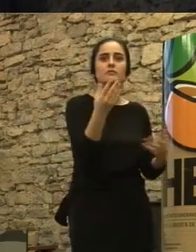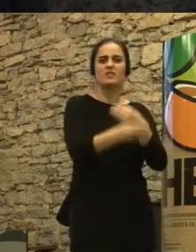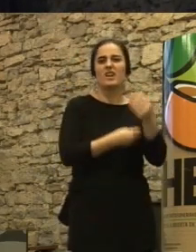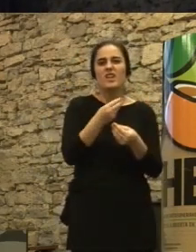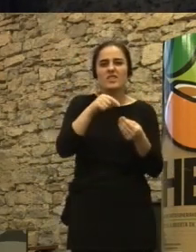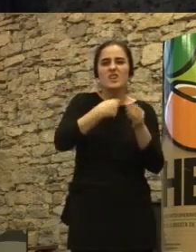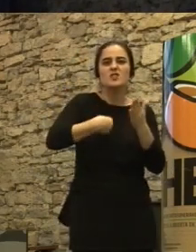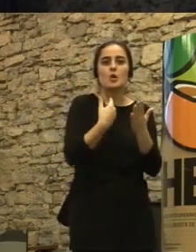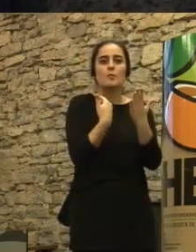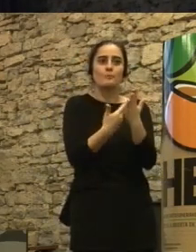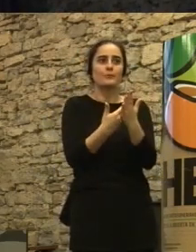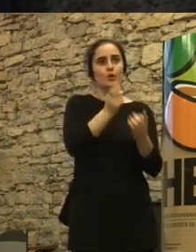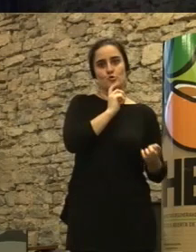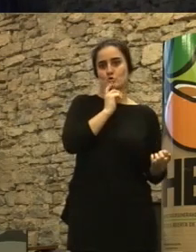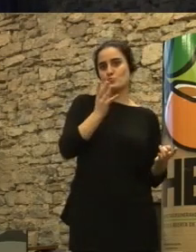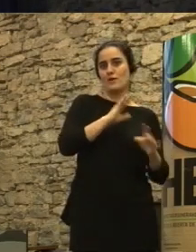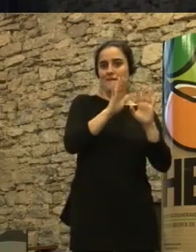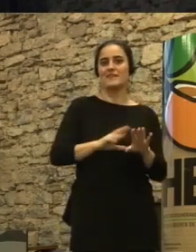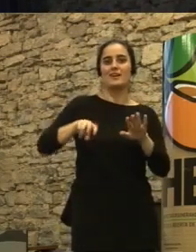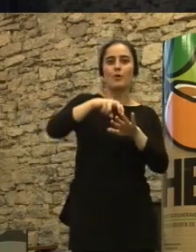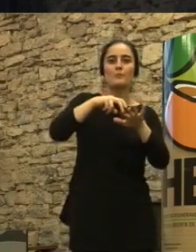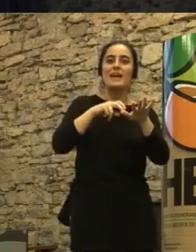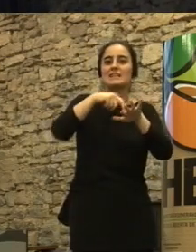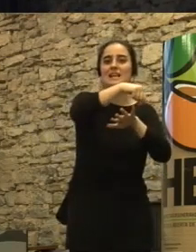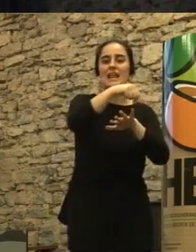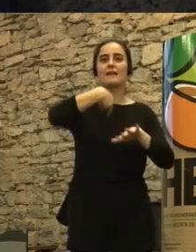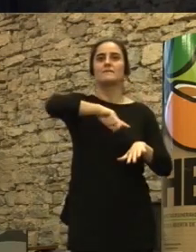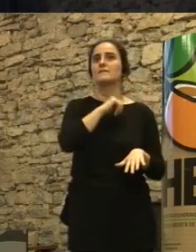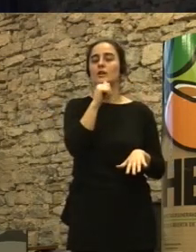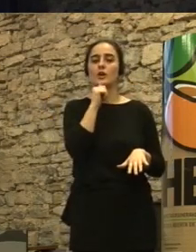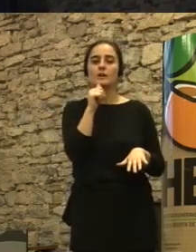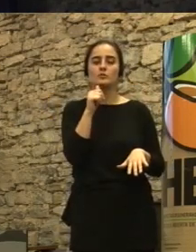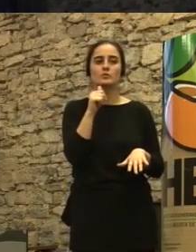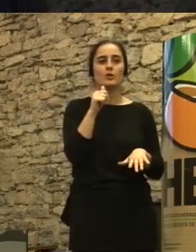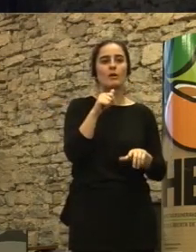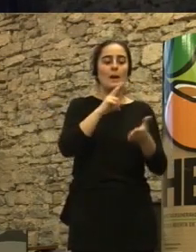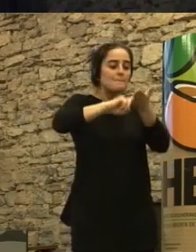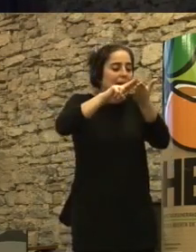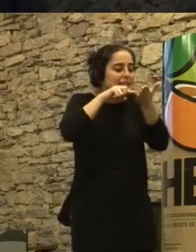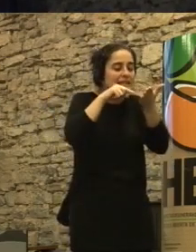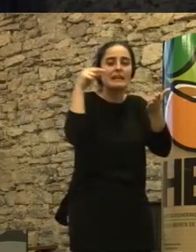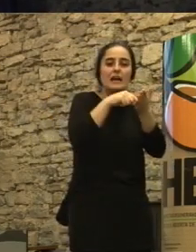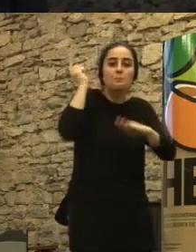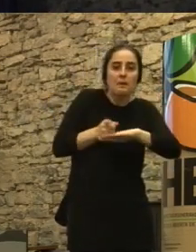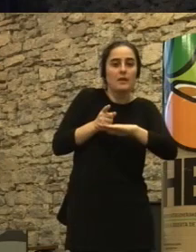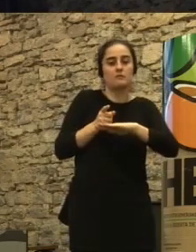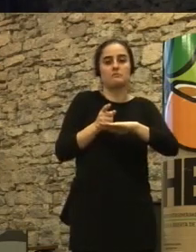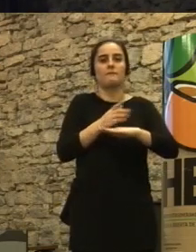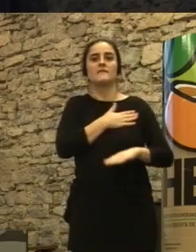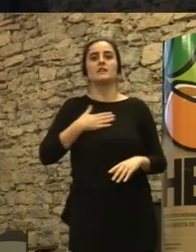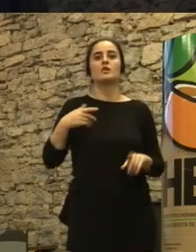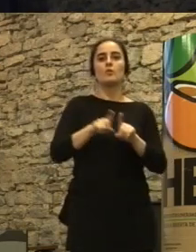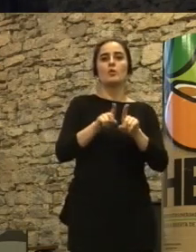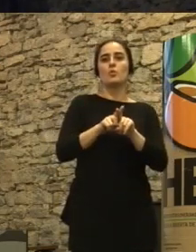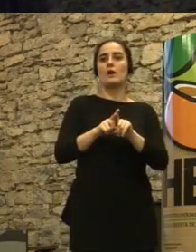¿Cómo reflejas eso, no? Pero al final la escalera no busca que hagas lo que te proponen las pegatinas, busca que te sientas extraño